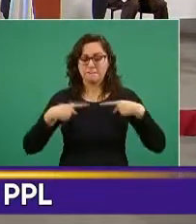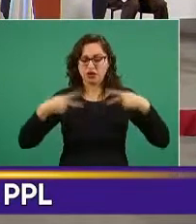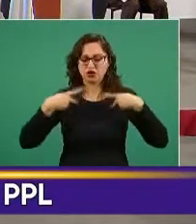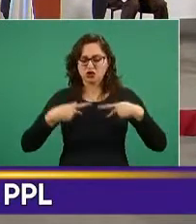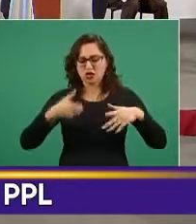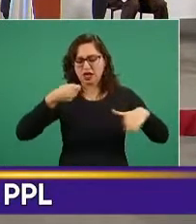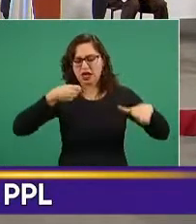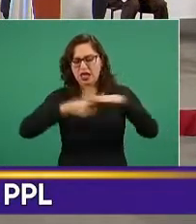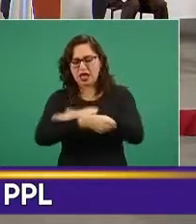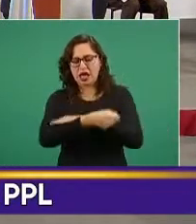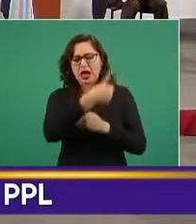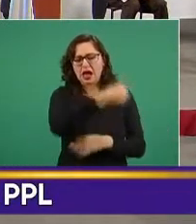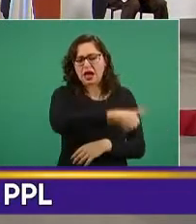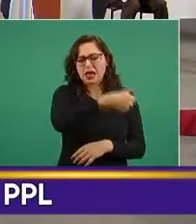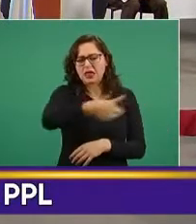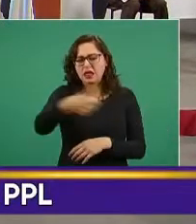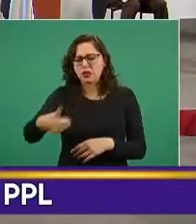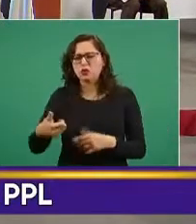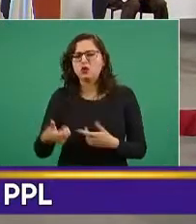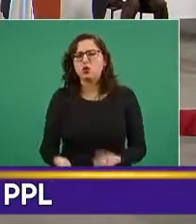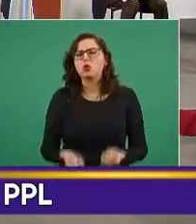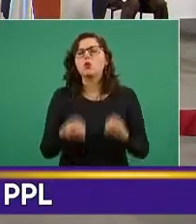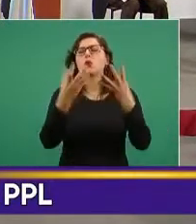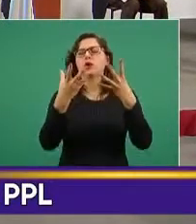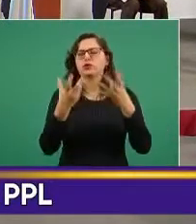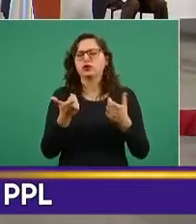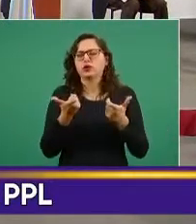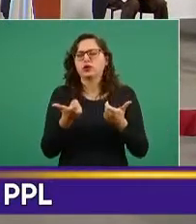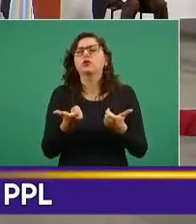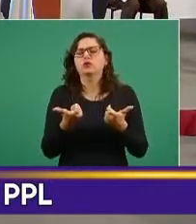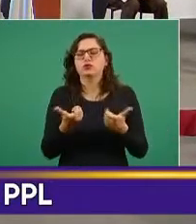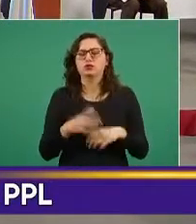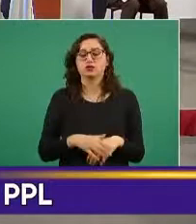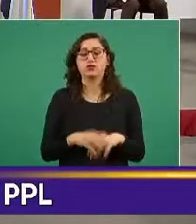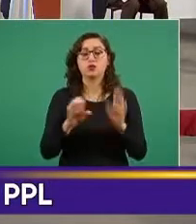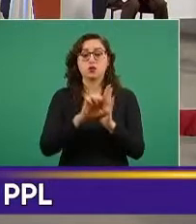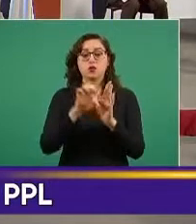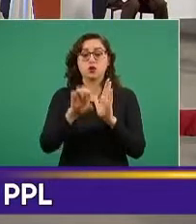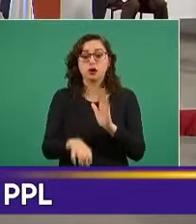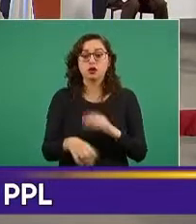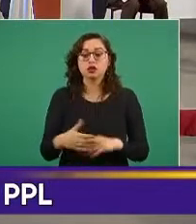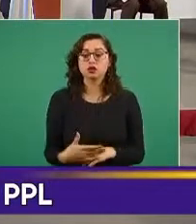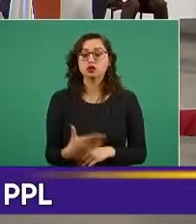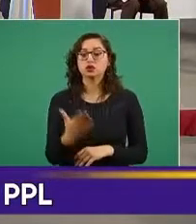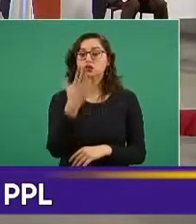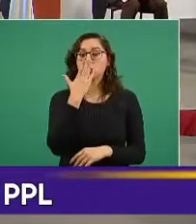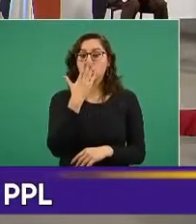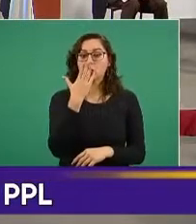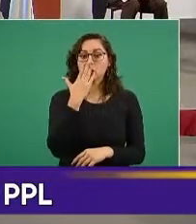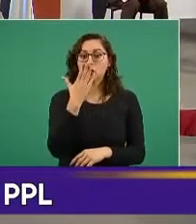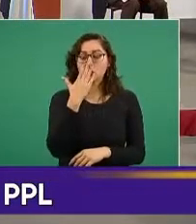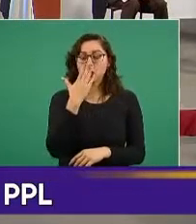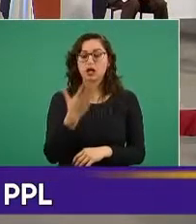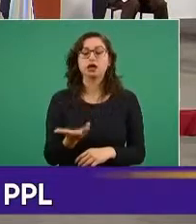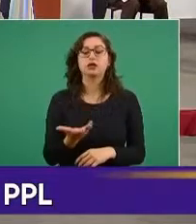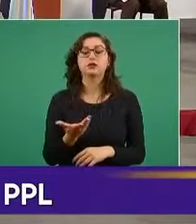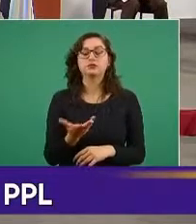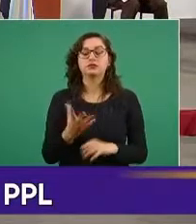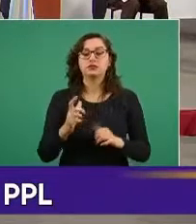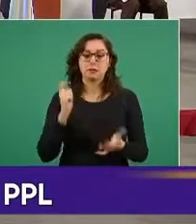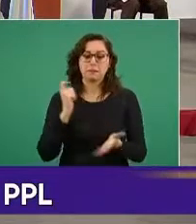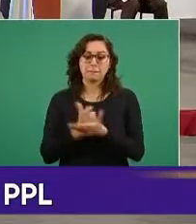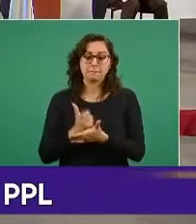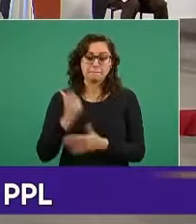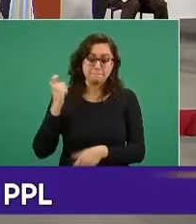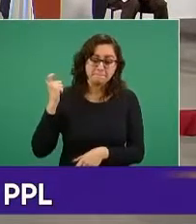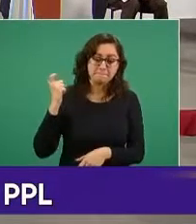contratos tienen una vigencia hasta el 2036 o el 2037. En tan solo 9 años se han